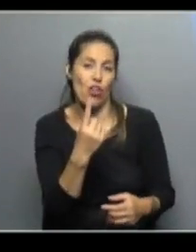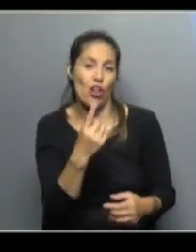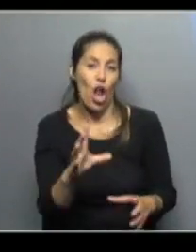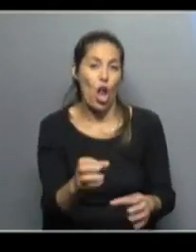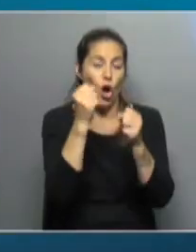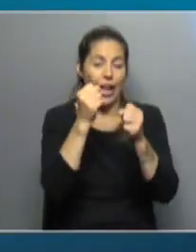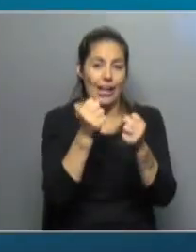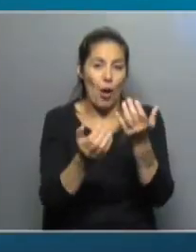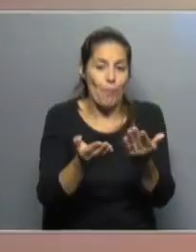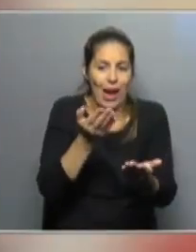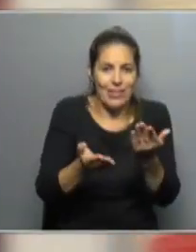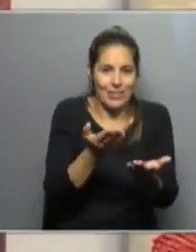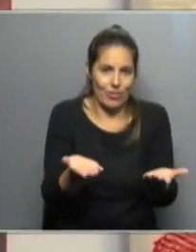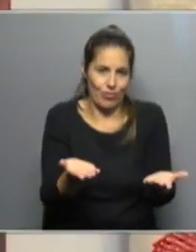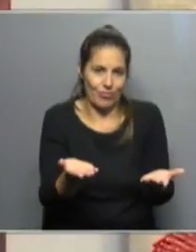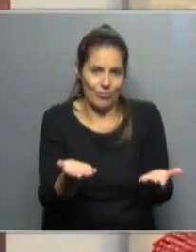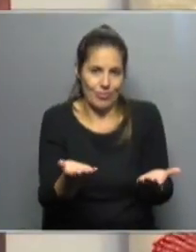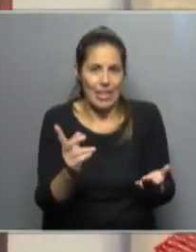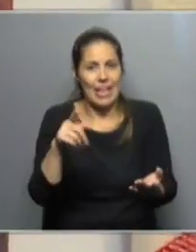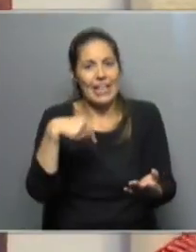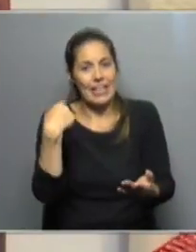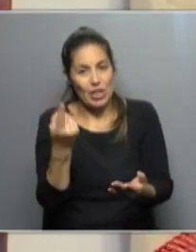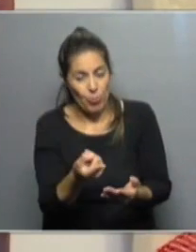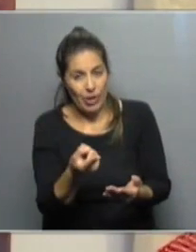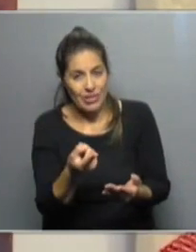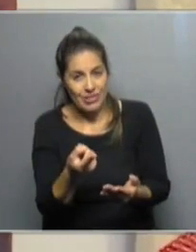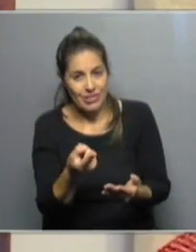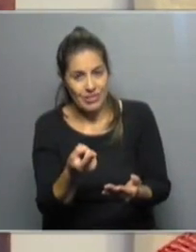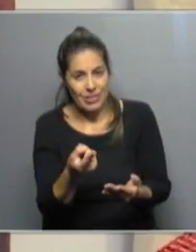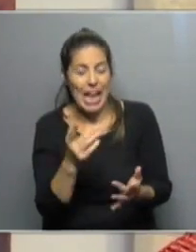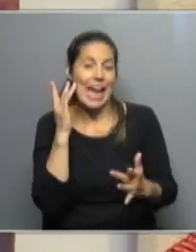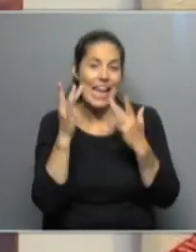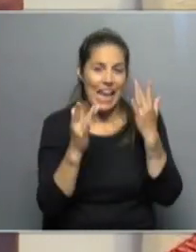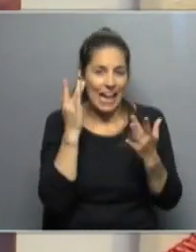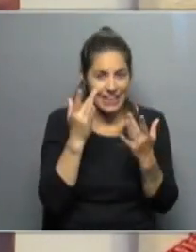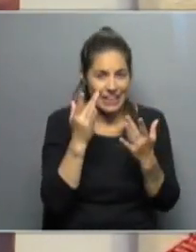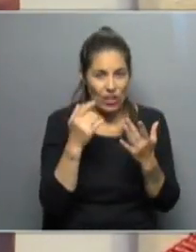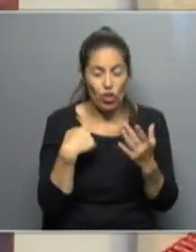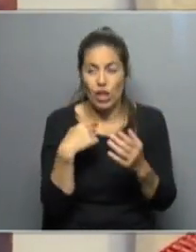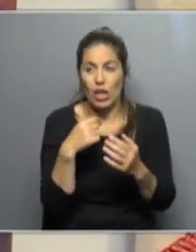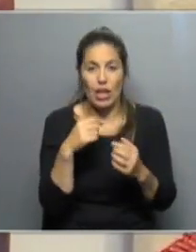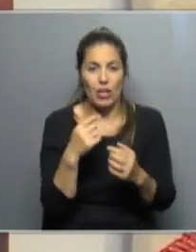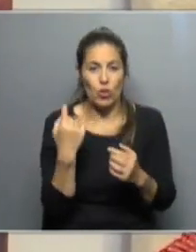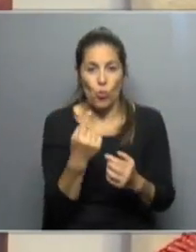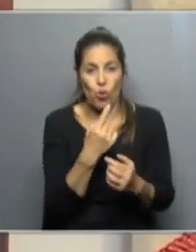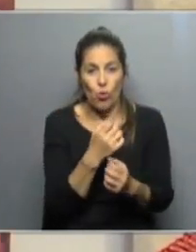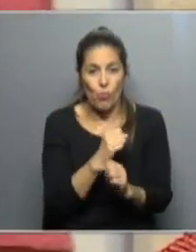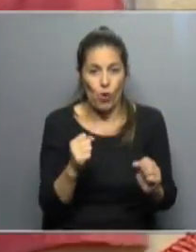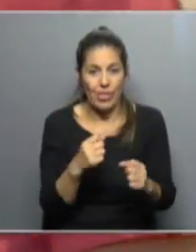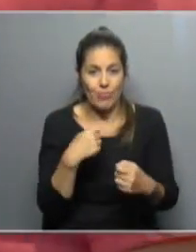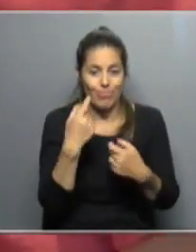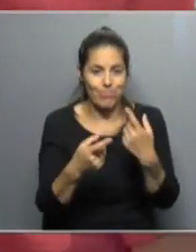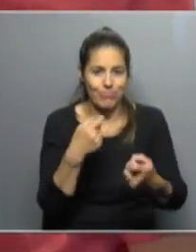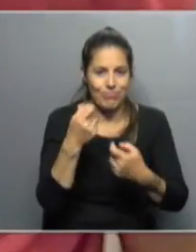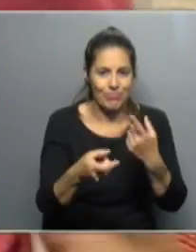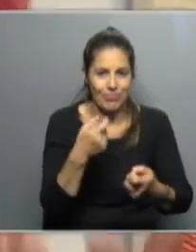lograr el parecido. Y después entra la parte de arte, ¿no? La parte donde vos podés. Y empecé a trabajarlo y en